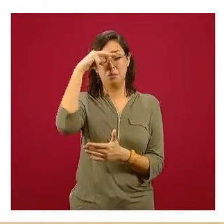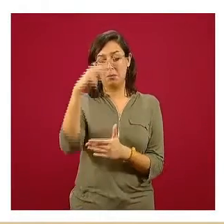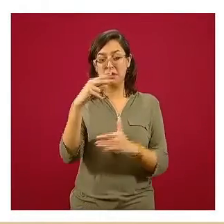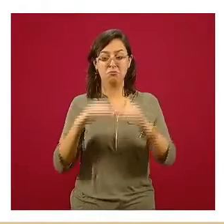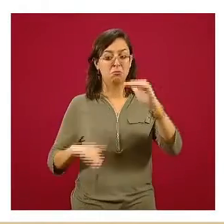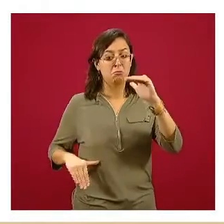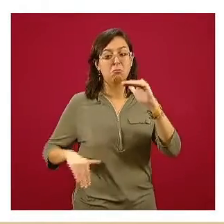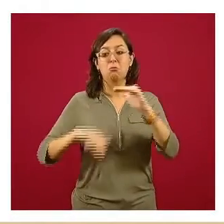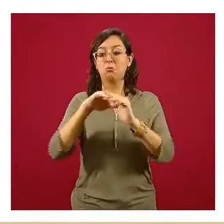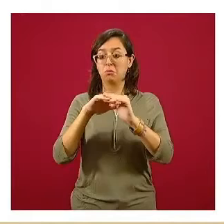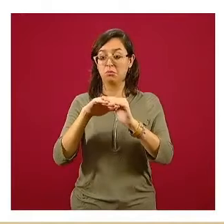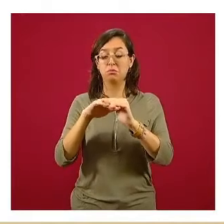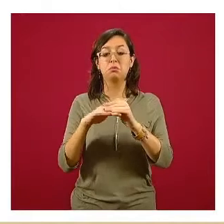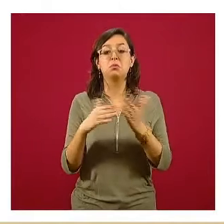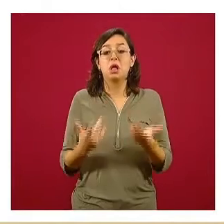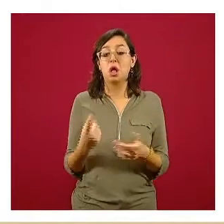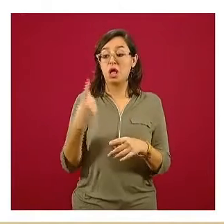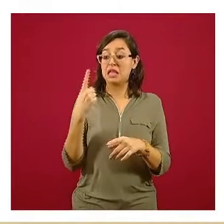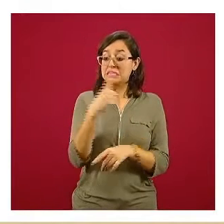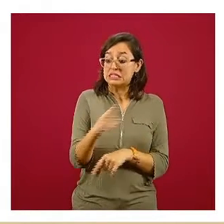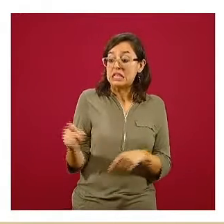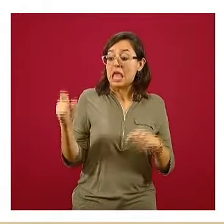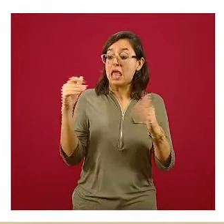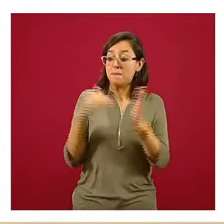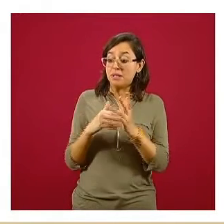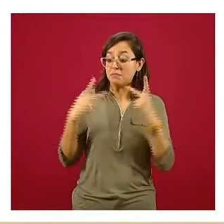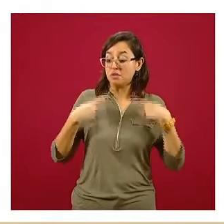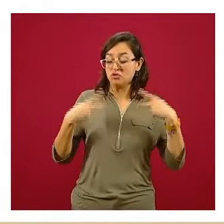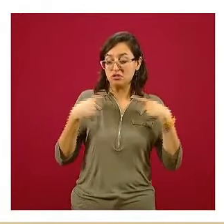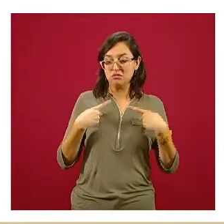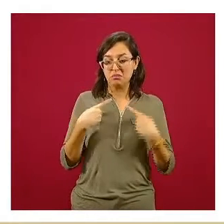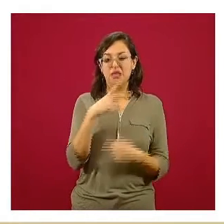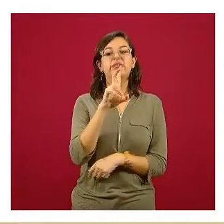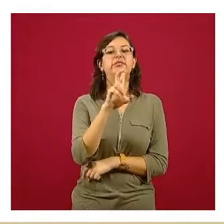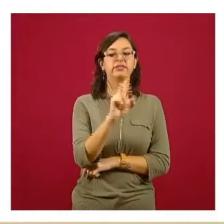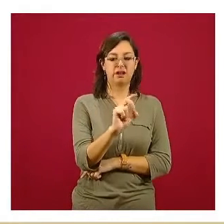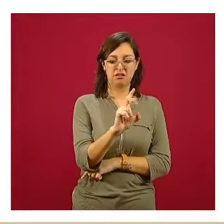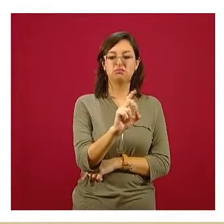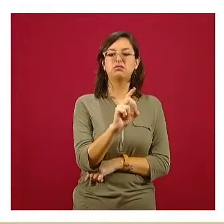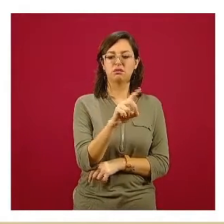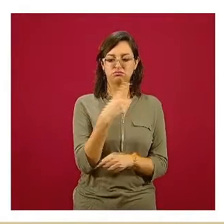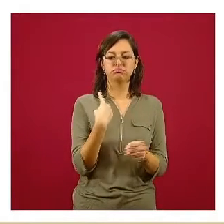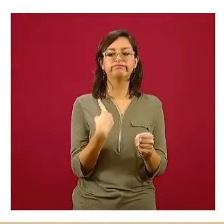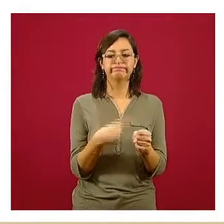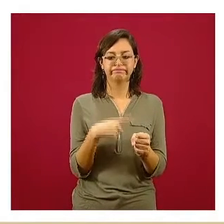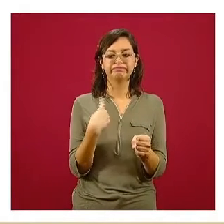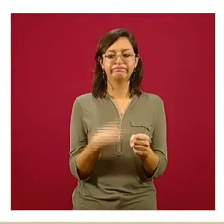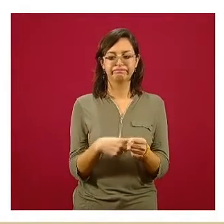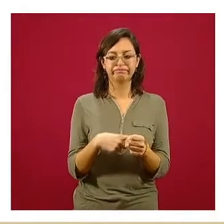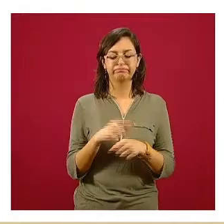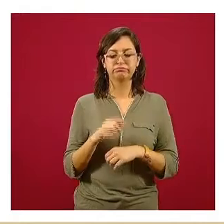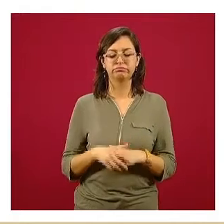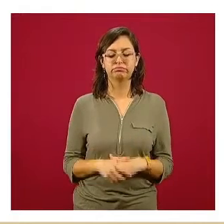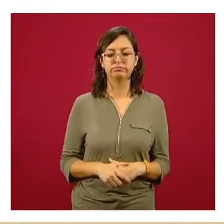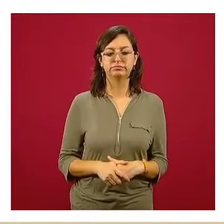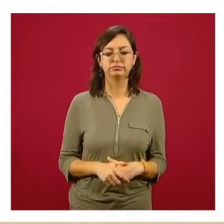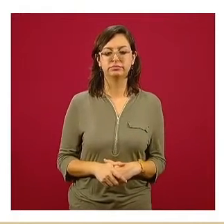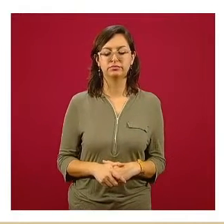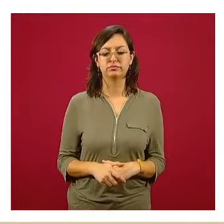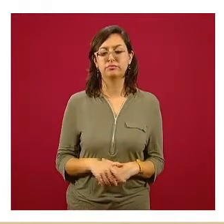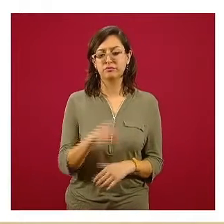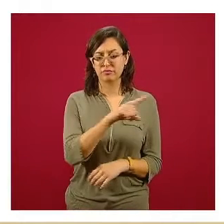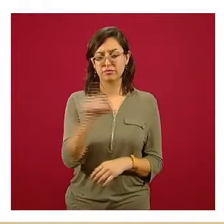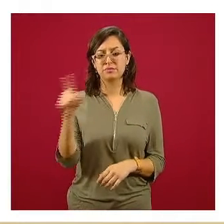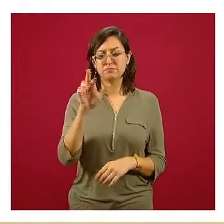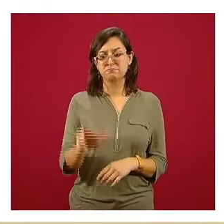a 30 por 100,000 habitantes la incidencia de personas con COVID. Recordarán